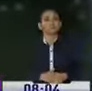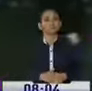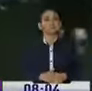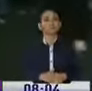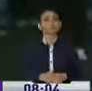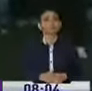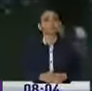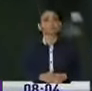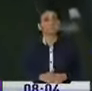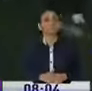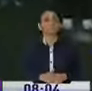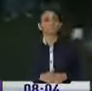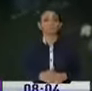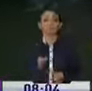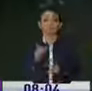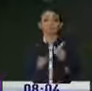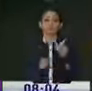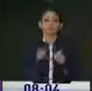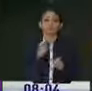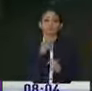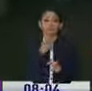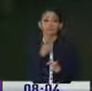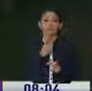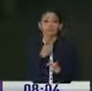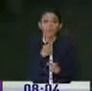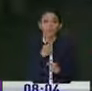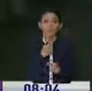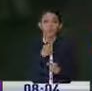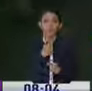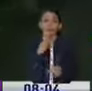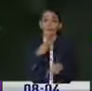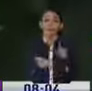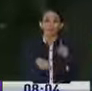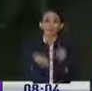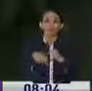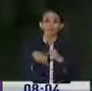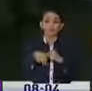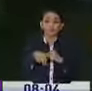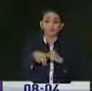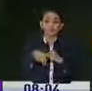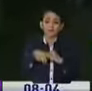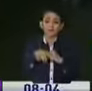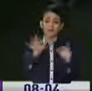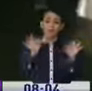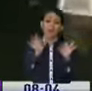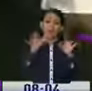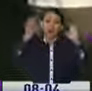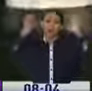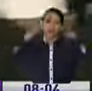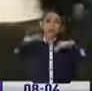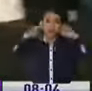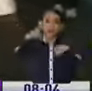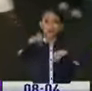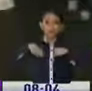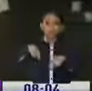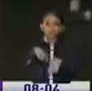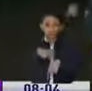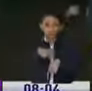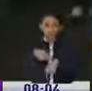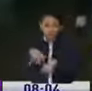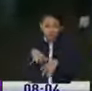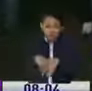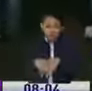Los moradores me dicen que lastimosamente por aquí no pueden transitar, sobre todo cuando llueve, esto se convierte en un